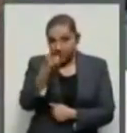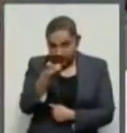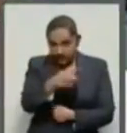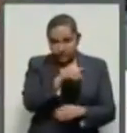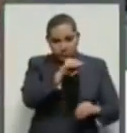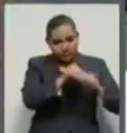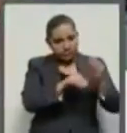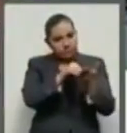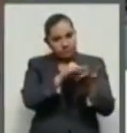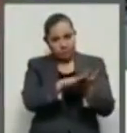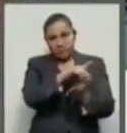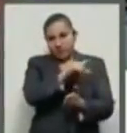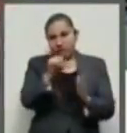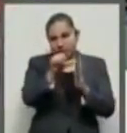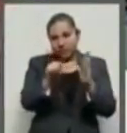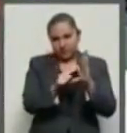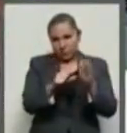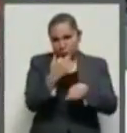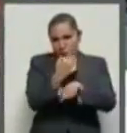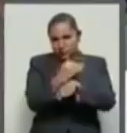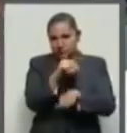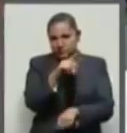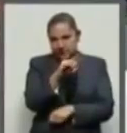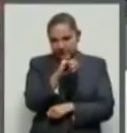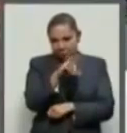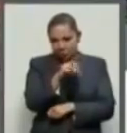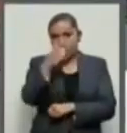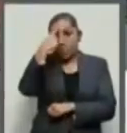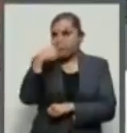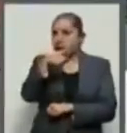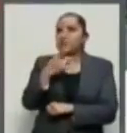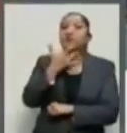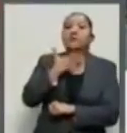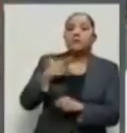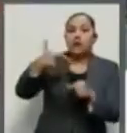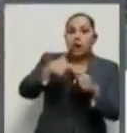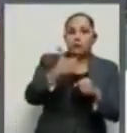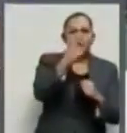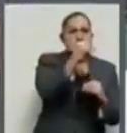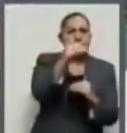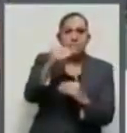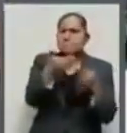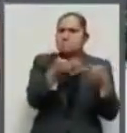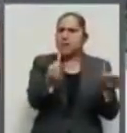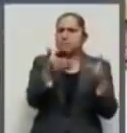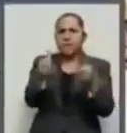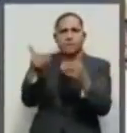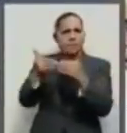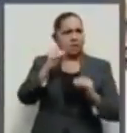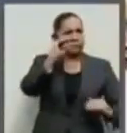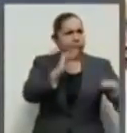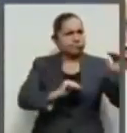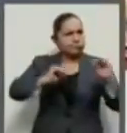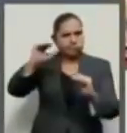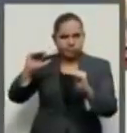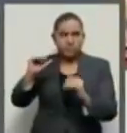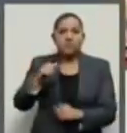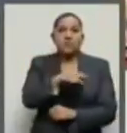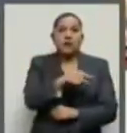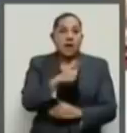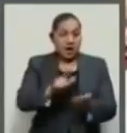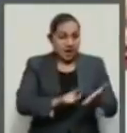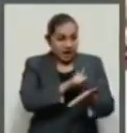un artículo transitorio la liberalización del mercado de las gasolinas. A pesar de que la ley de